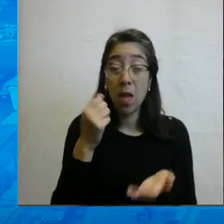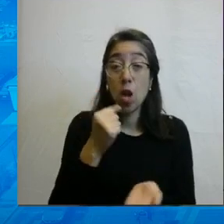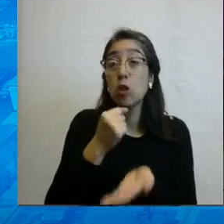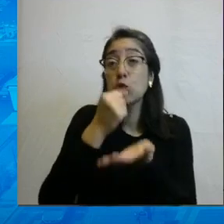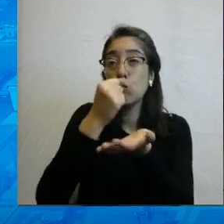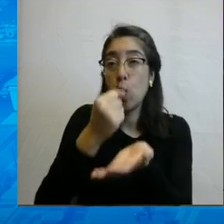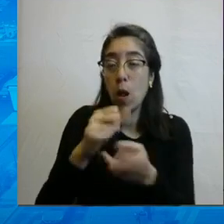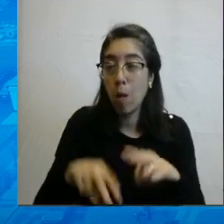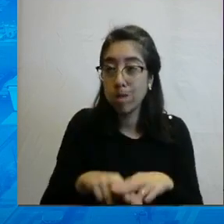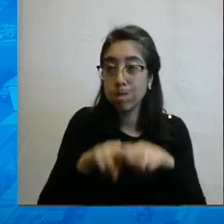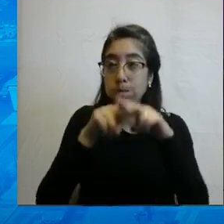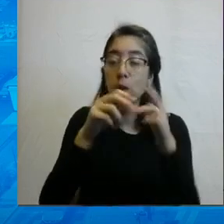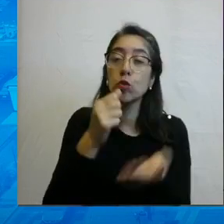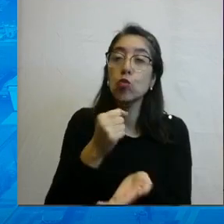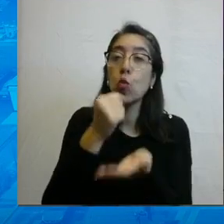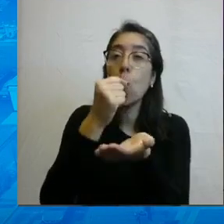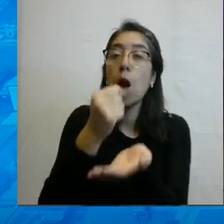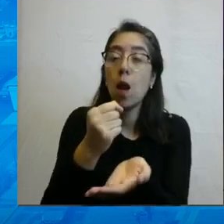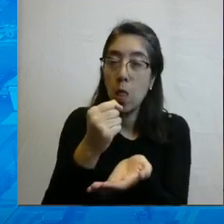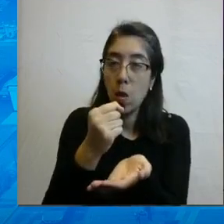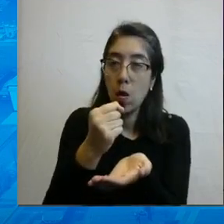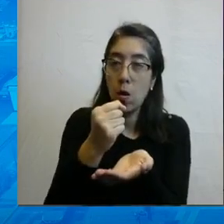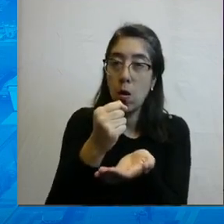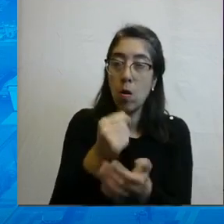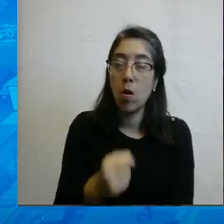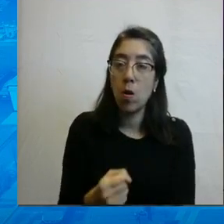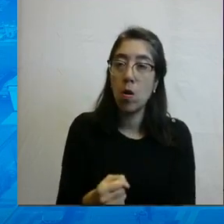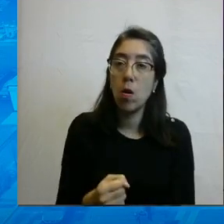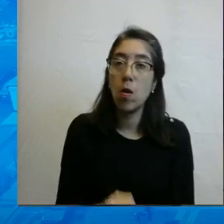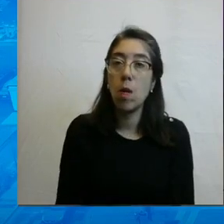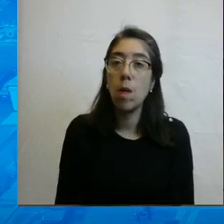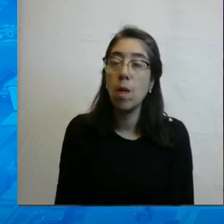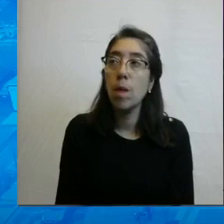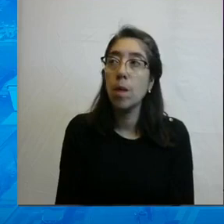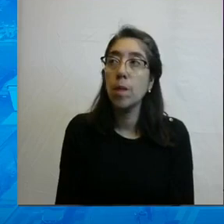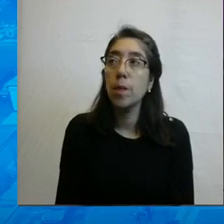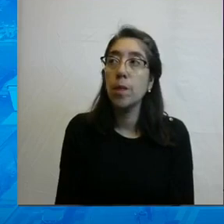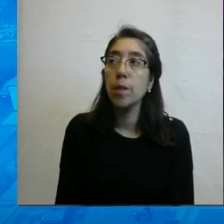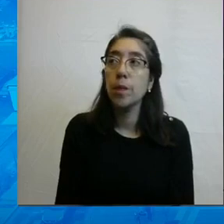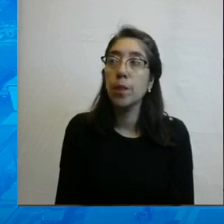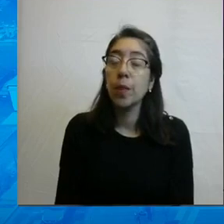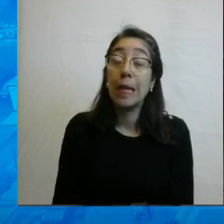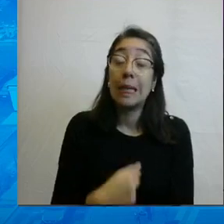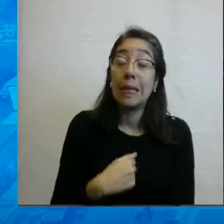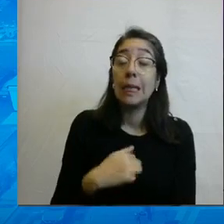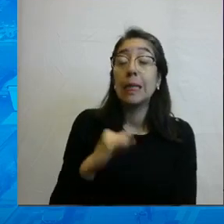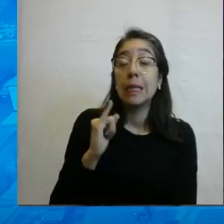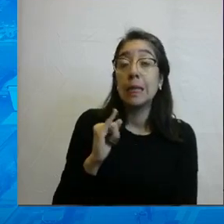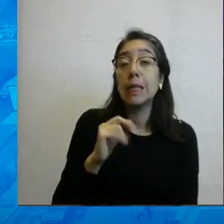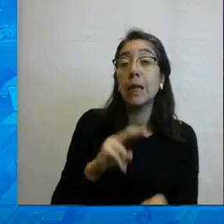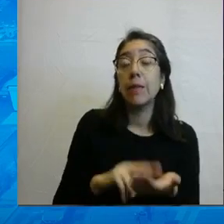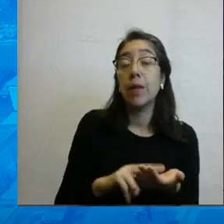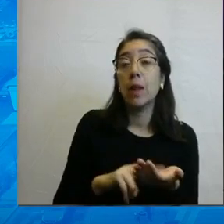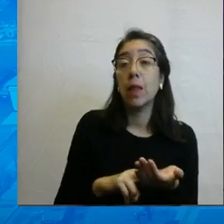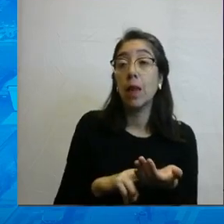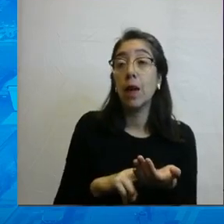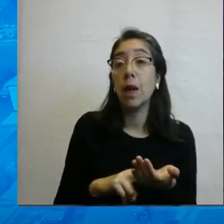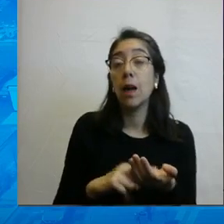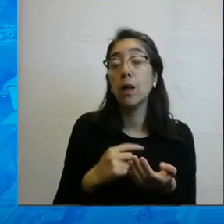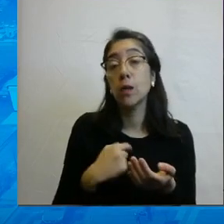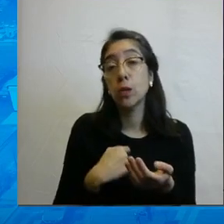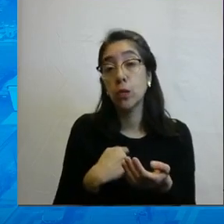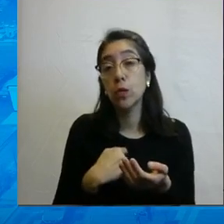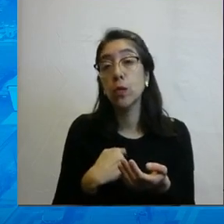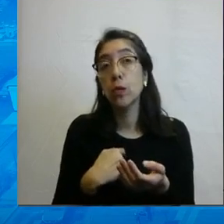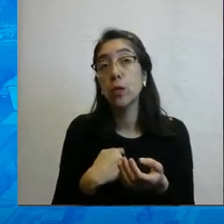Gracias, presidente. Bueno, primero que todo, compartir las preocupaciones que hay en torno a los distintos temas, particularmente tanto